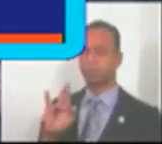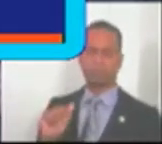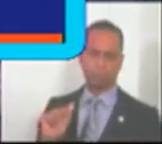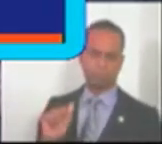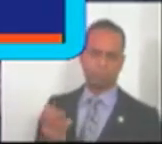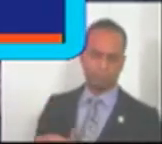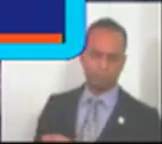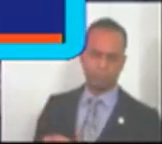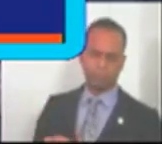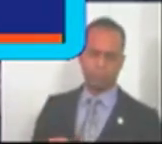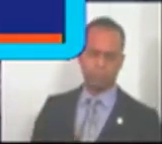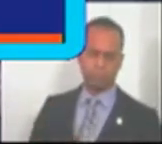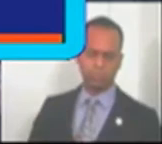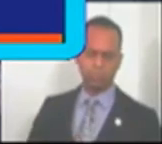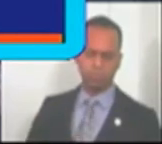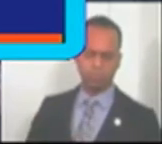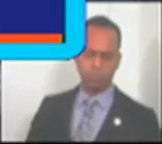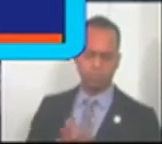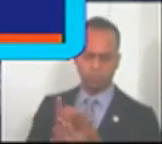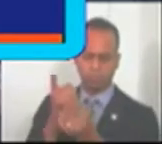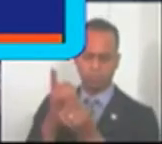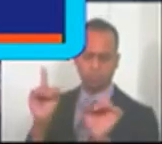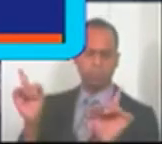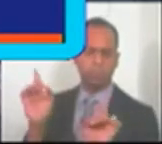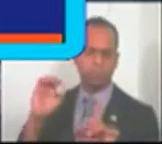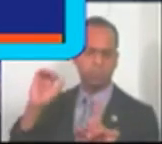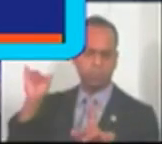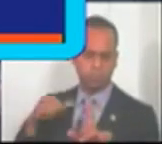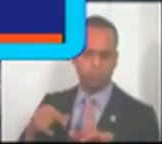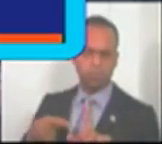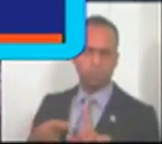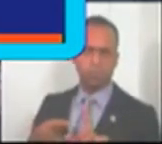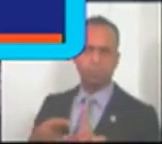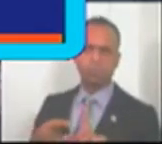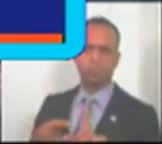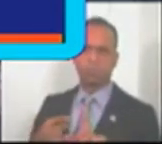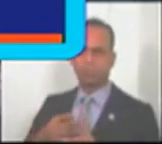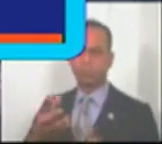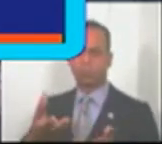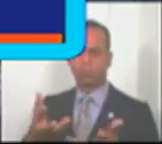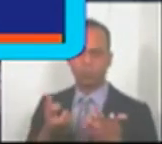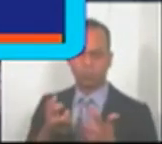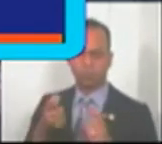tanto, la democracia, curiosamente, es una aspiración